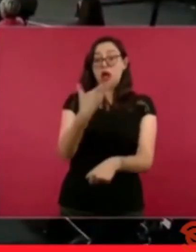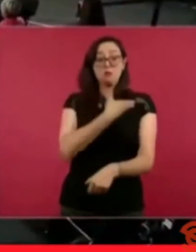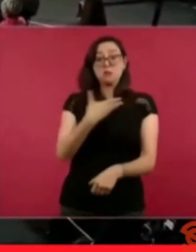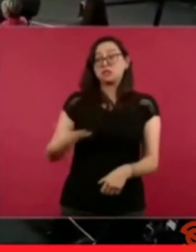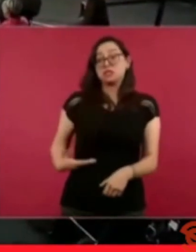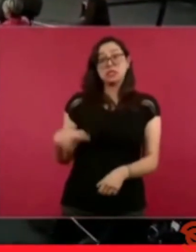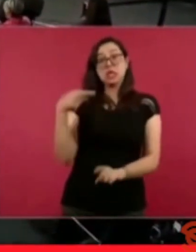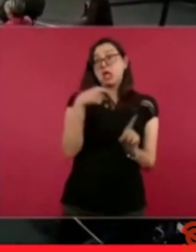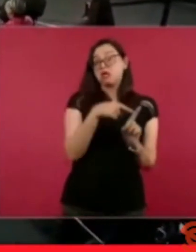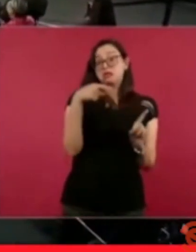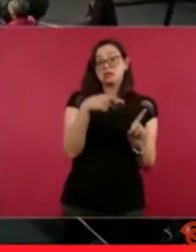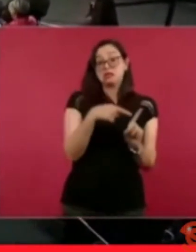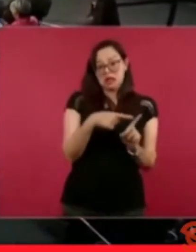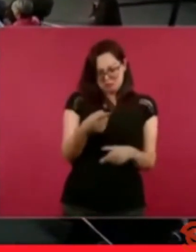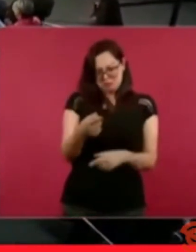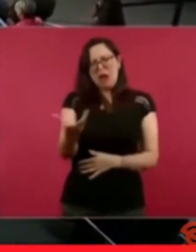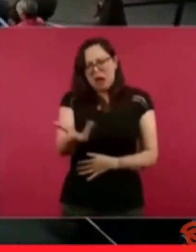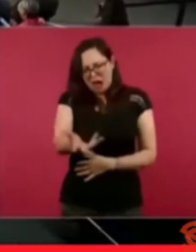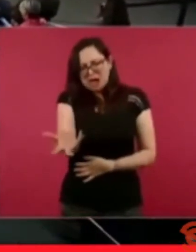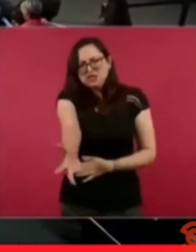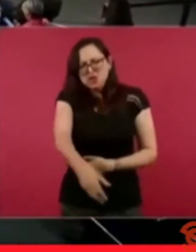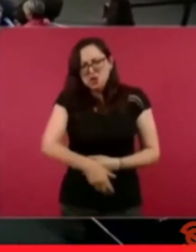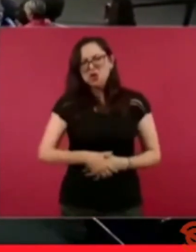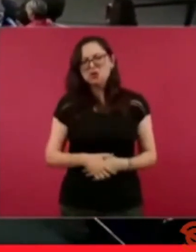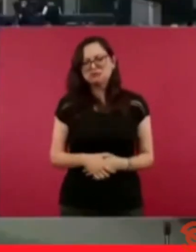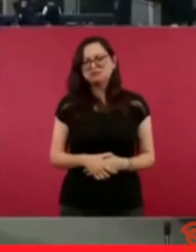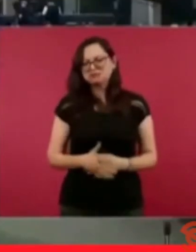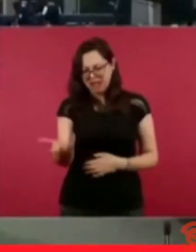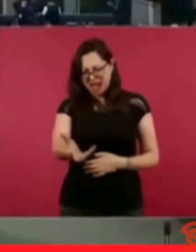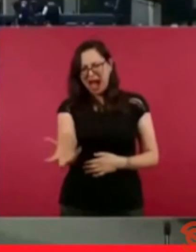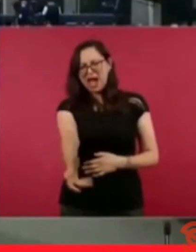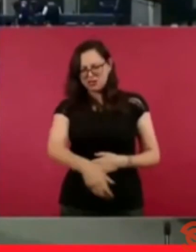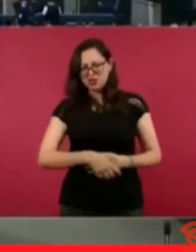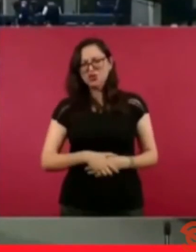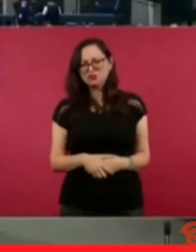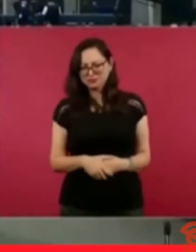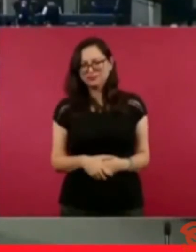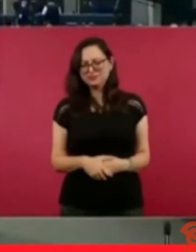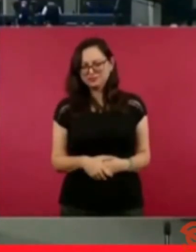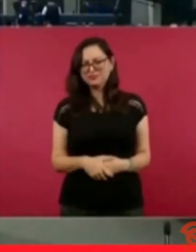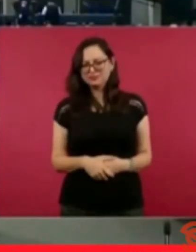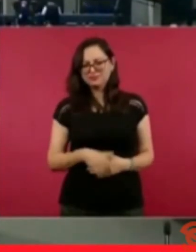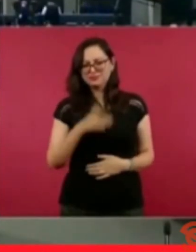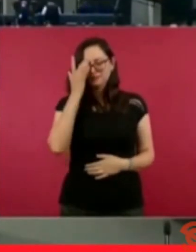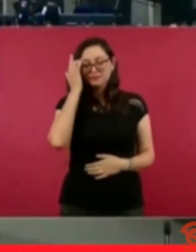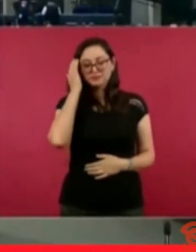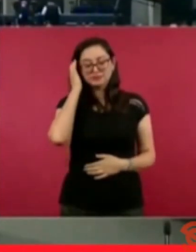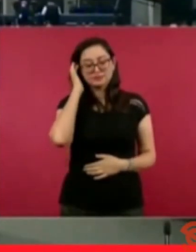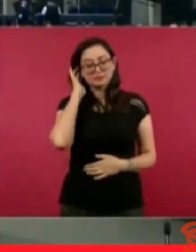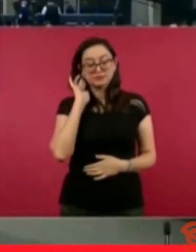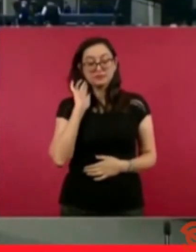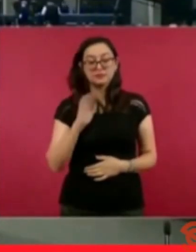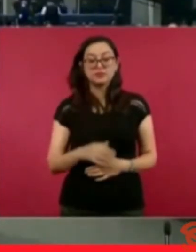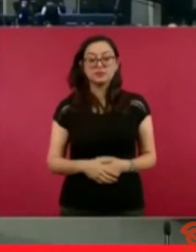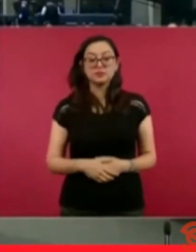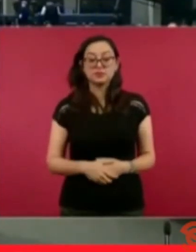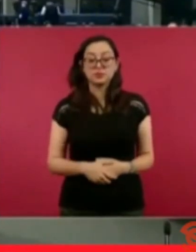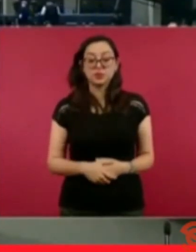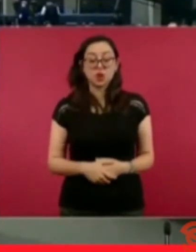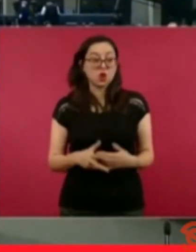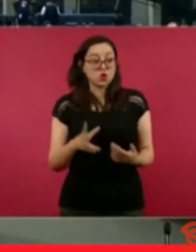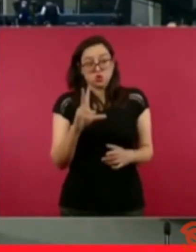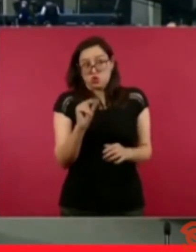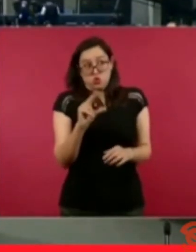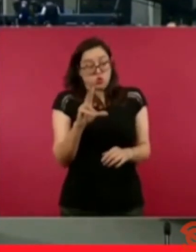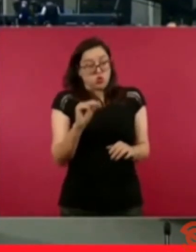háganlo. Más bien es como, la pregunta es como para, ¿cómo haría usted para evitar que se afecte al partido al final por el